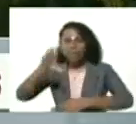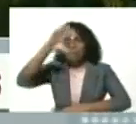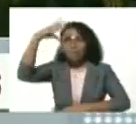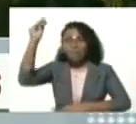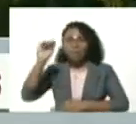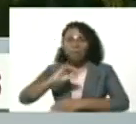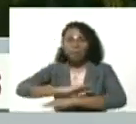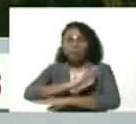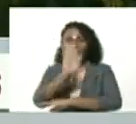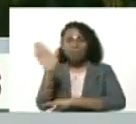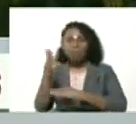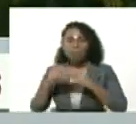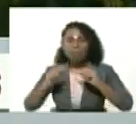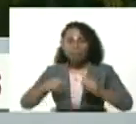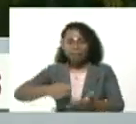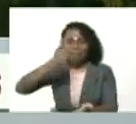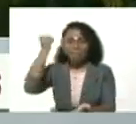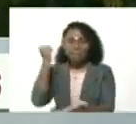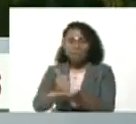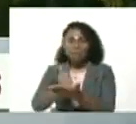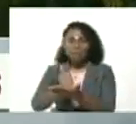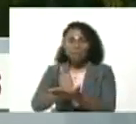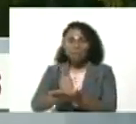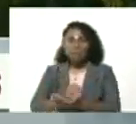tierra. Amén.